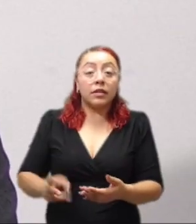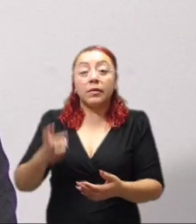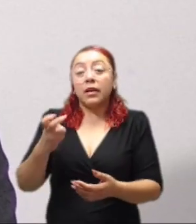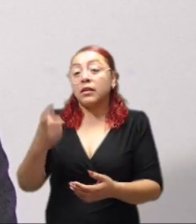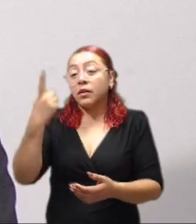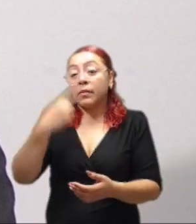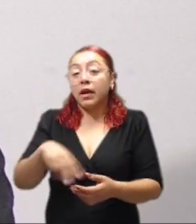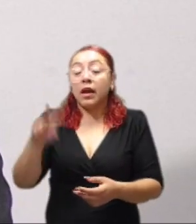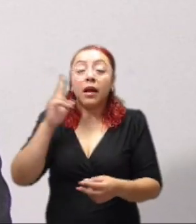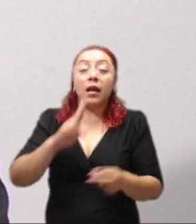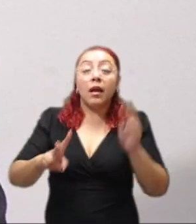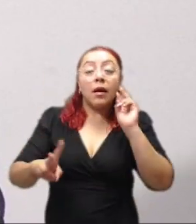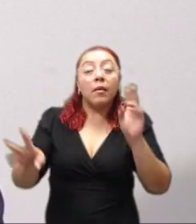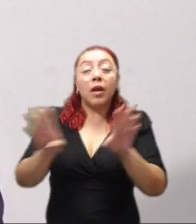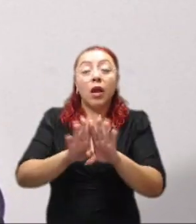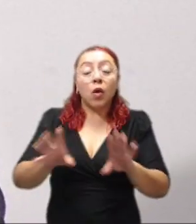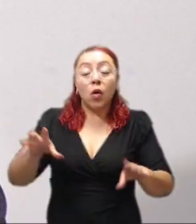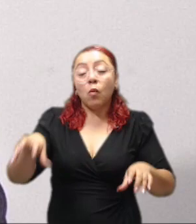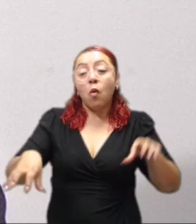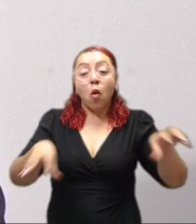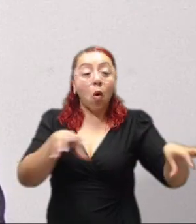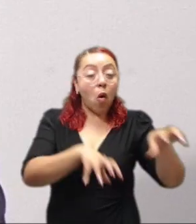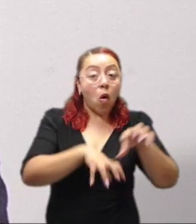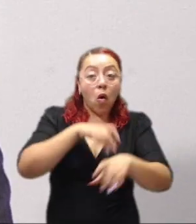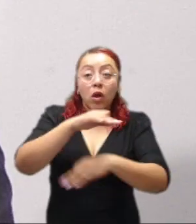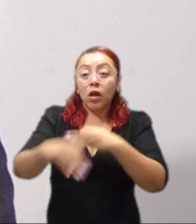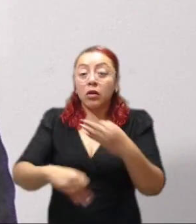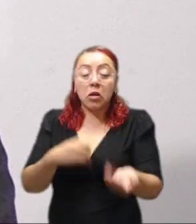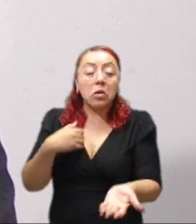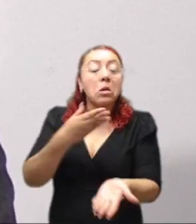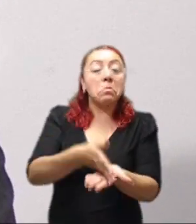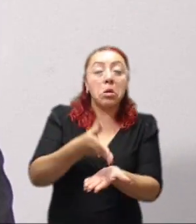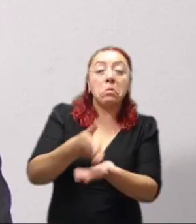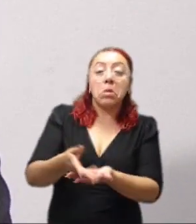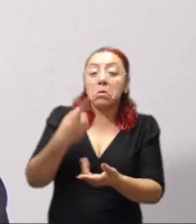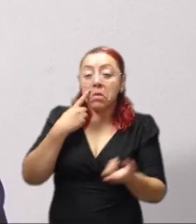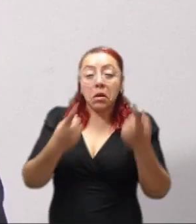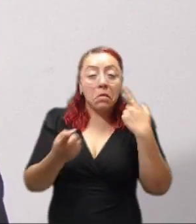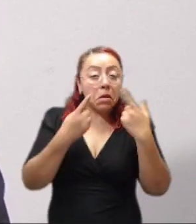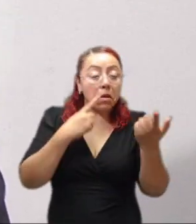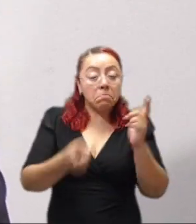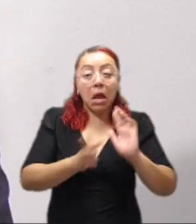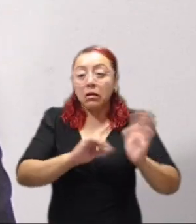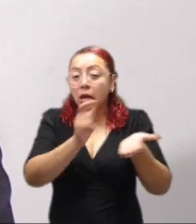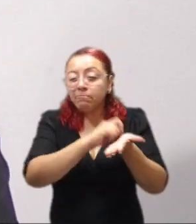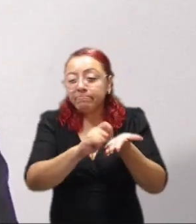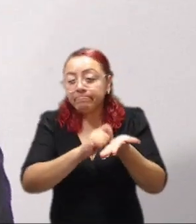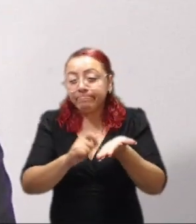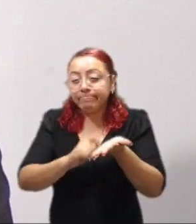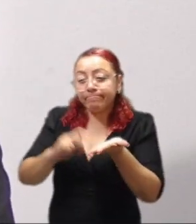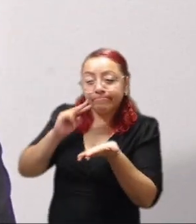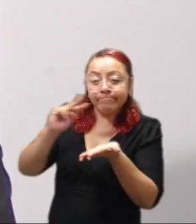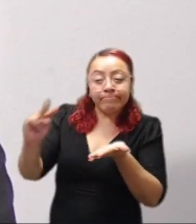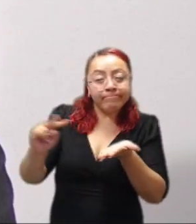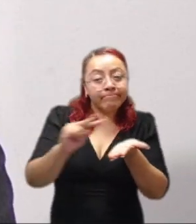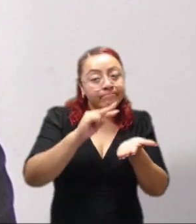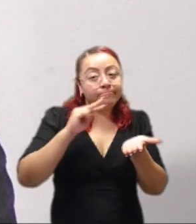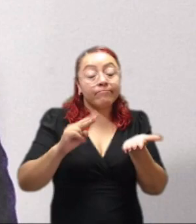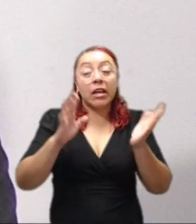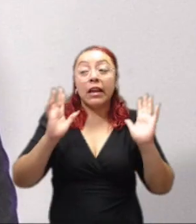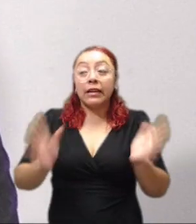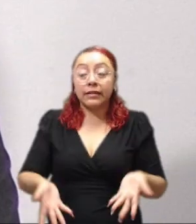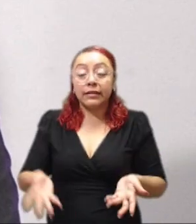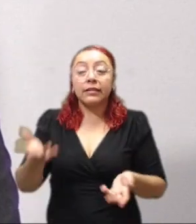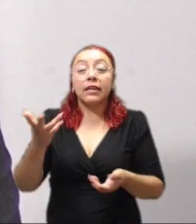las colonias se está haciendo el recorrido ahorita en cada uno de ellos donde estamos llevando un registro y bueno Eh Pues Primero te